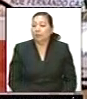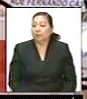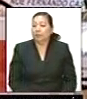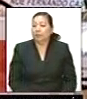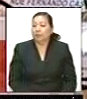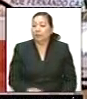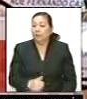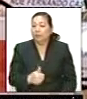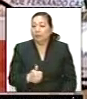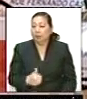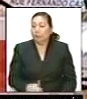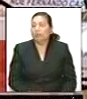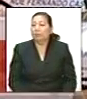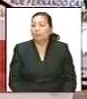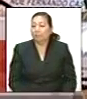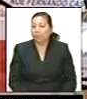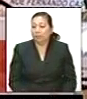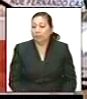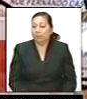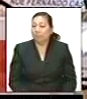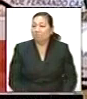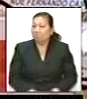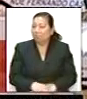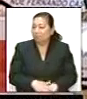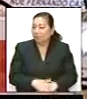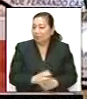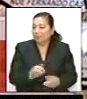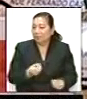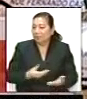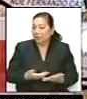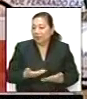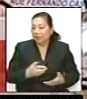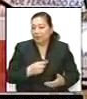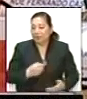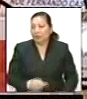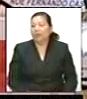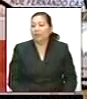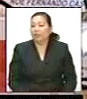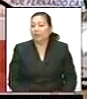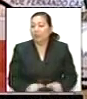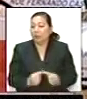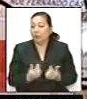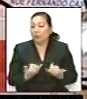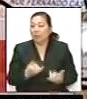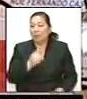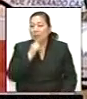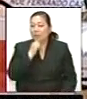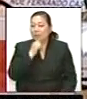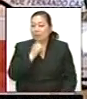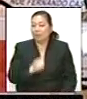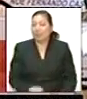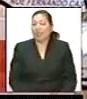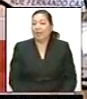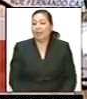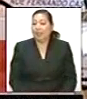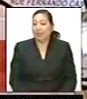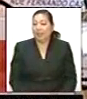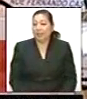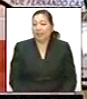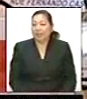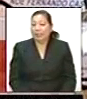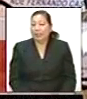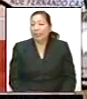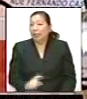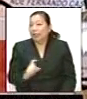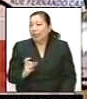otro escenario de viabilidad para seguir fortaleciendo al sector privado. Sin duda, al